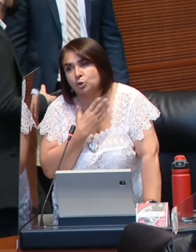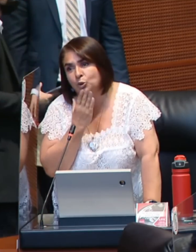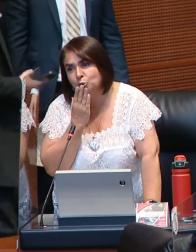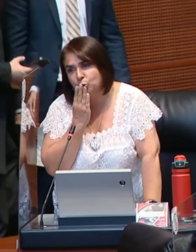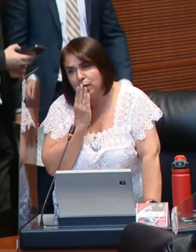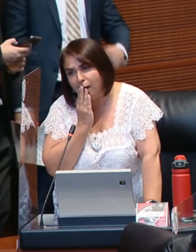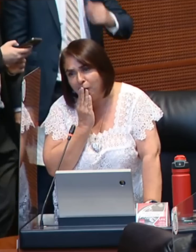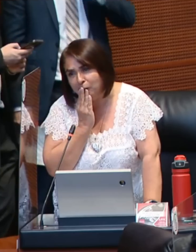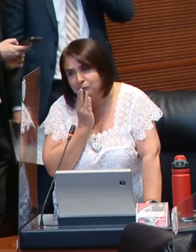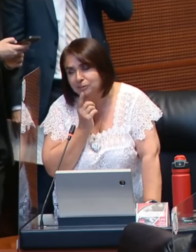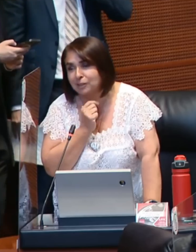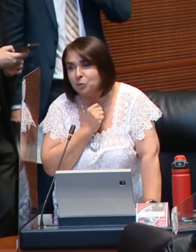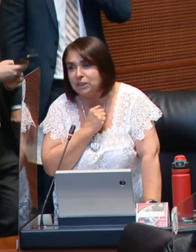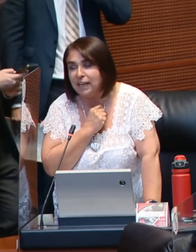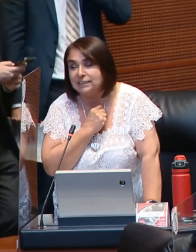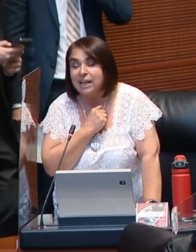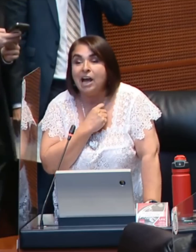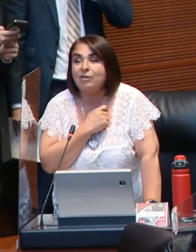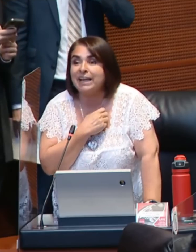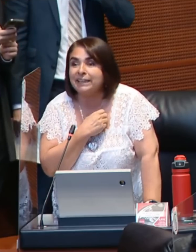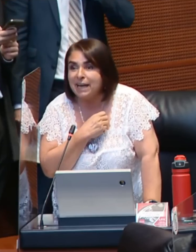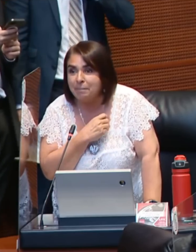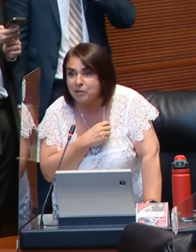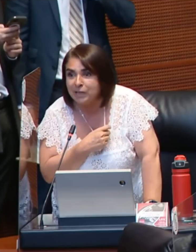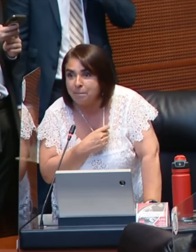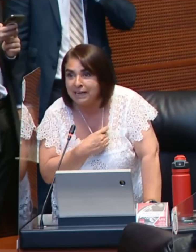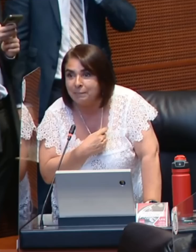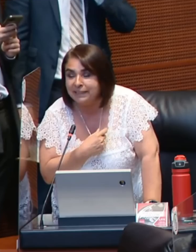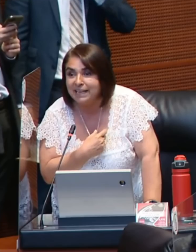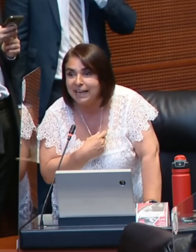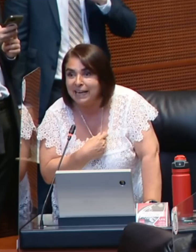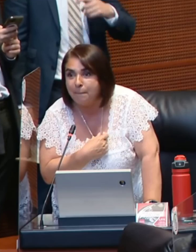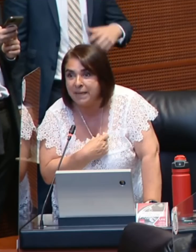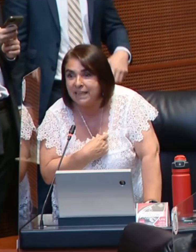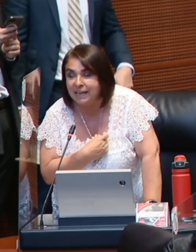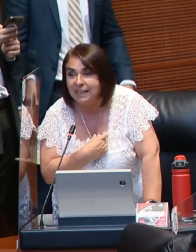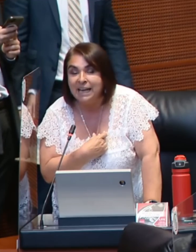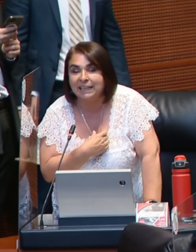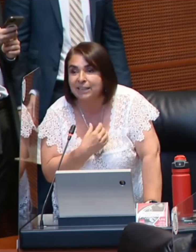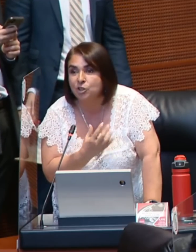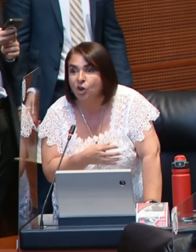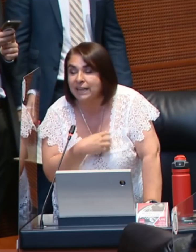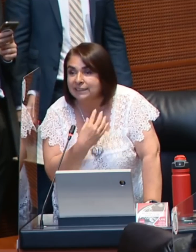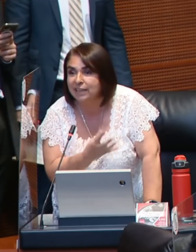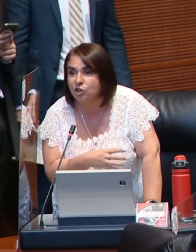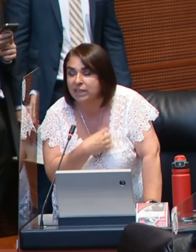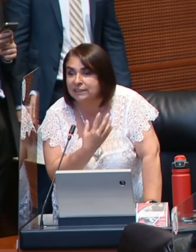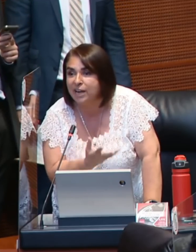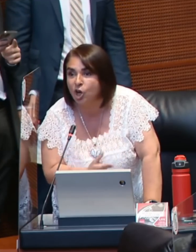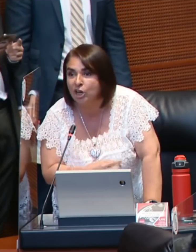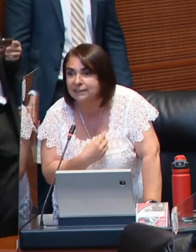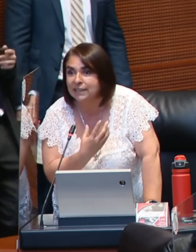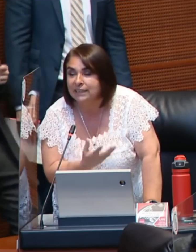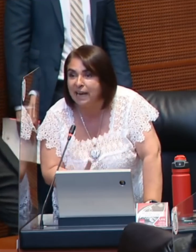remoción suya. ¡Ay, ternuritas! Ahora que tengan mayoría parlamentaria, que la pidan las señoras y señores